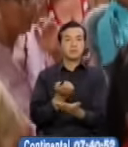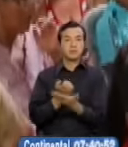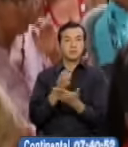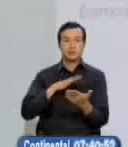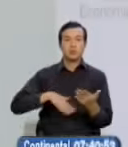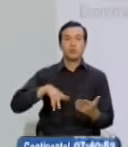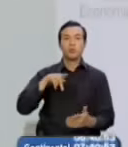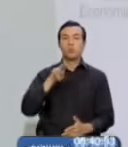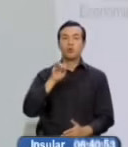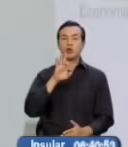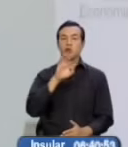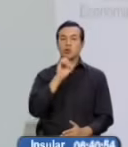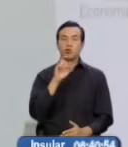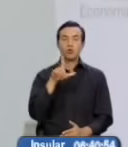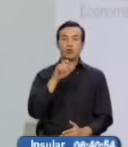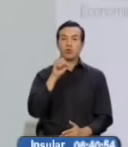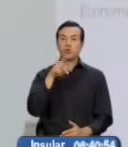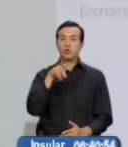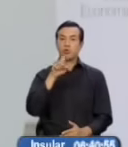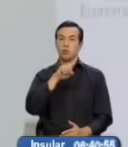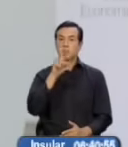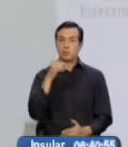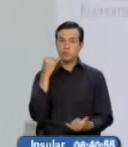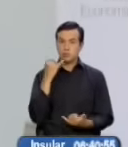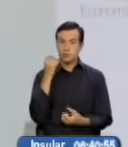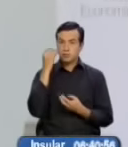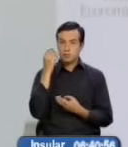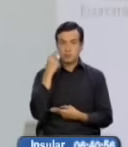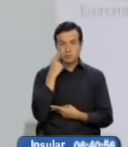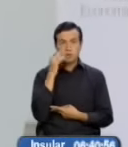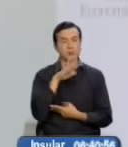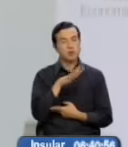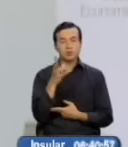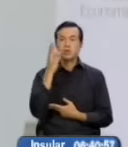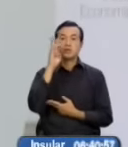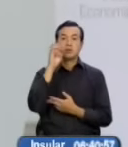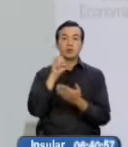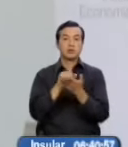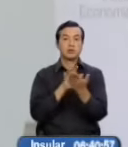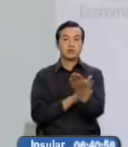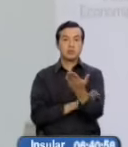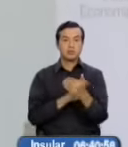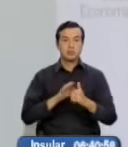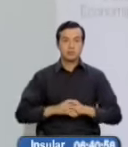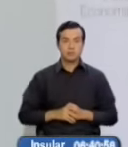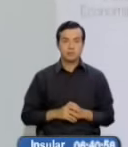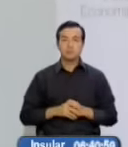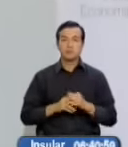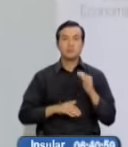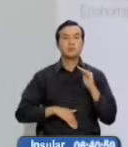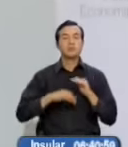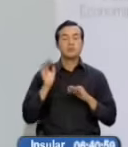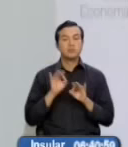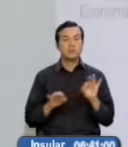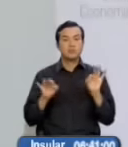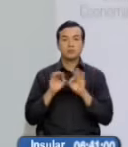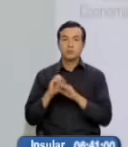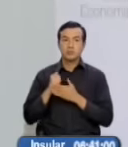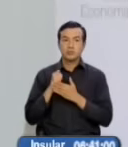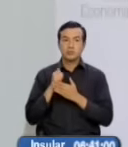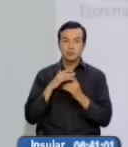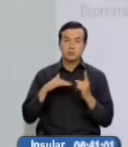Puerto López. Estamos levantando la información para formular alrededor de 16 proyectos, sobre todo que van a beneficiar a